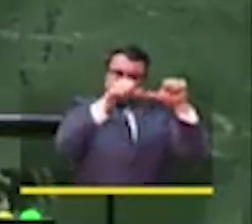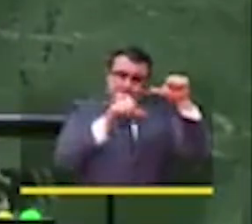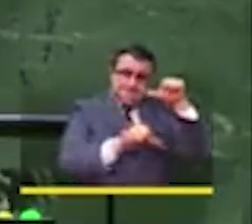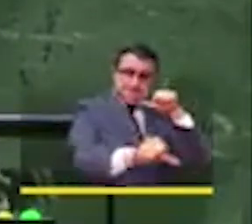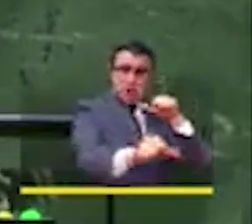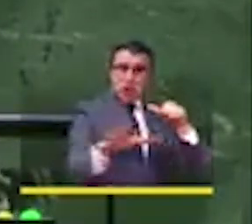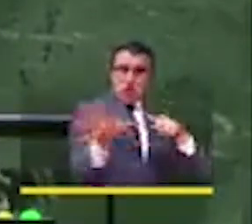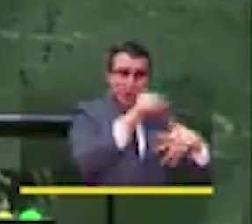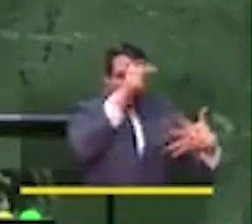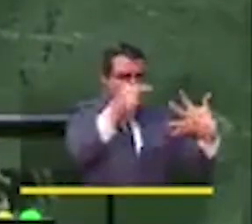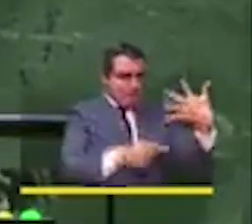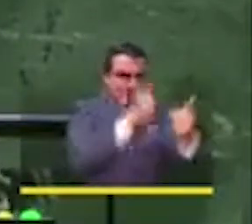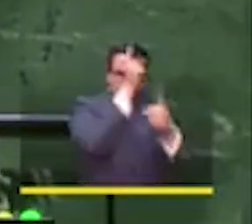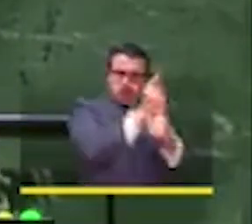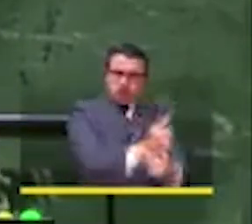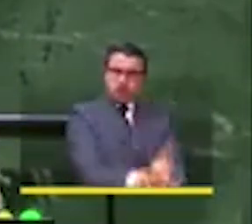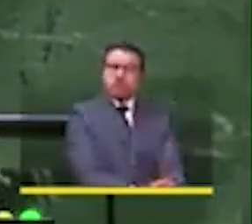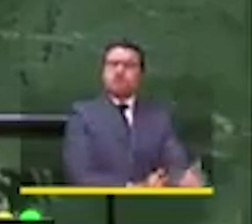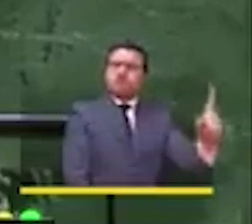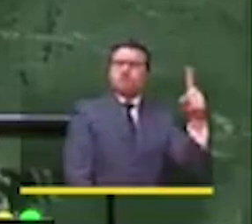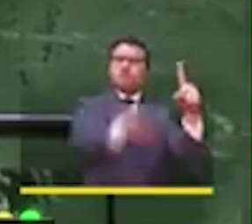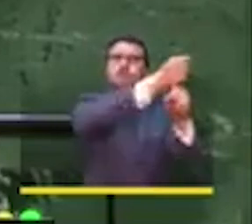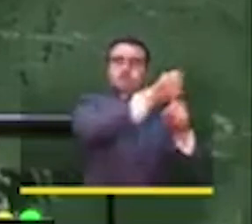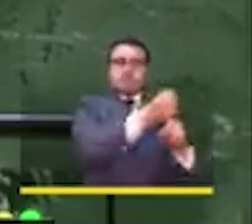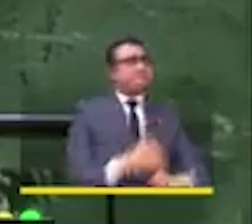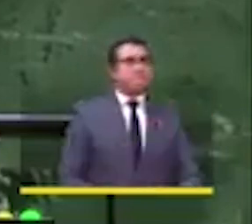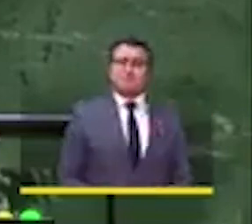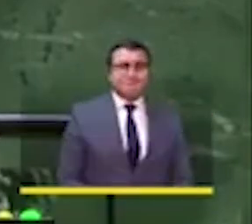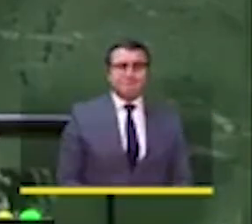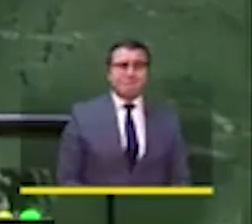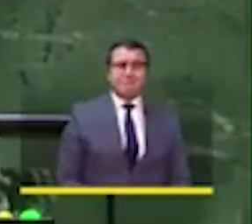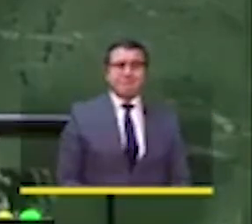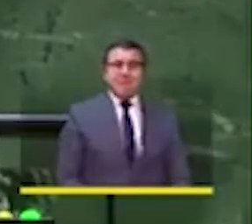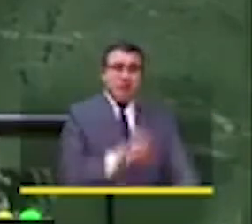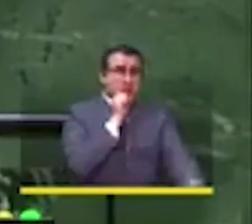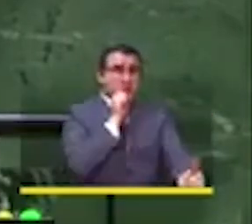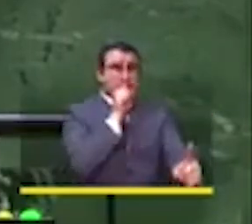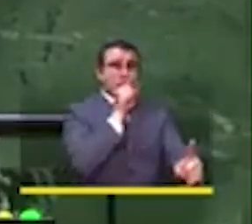ser alcanzados. Estamos lejos de alcanzarlos.